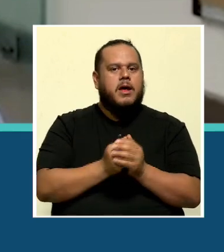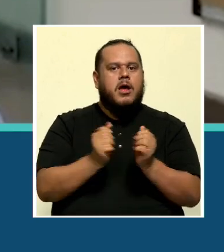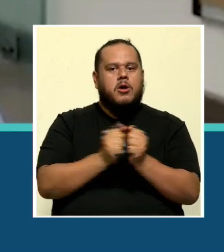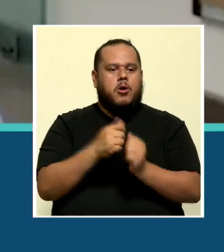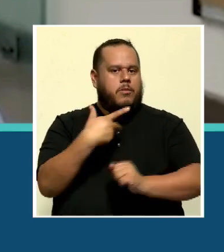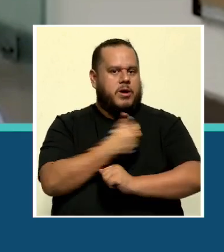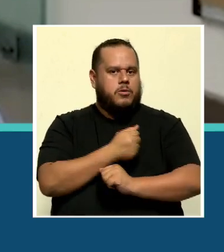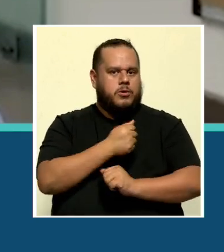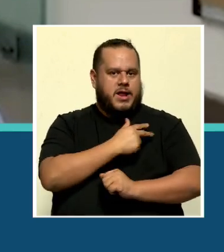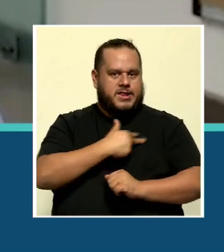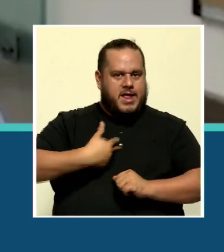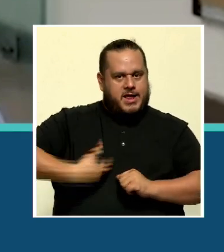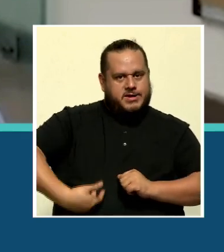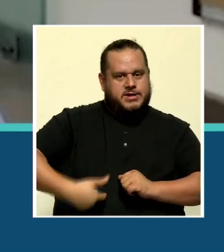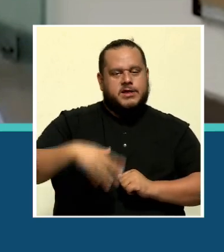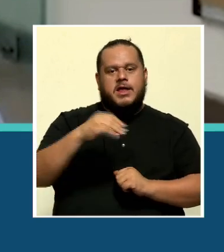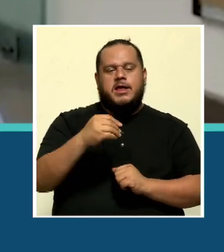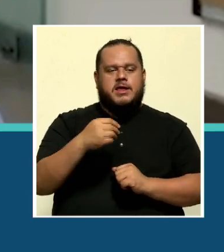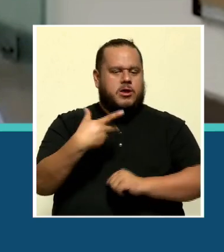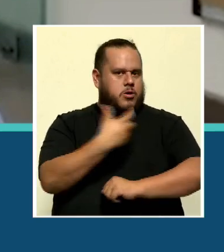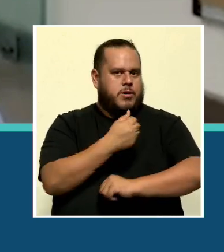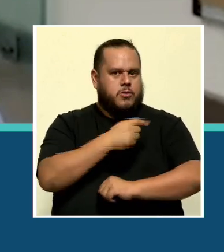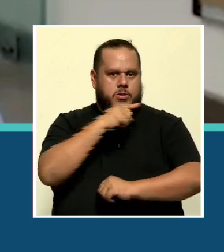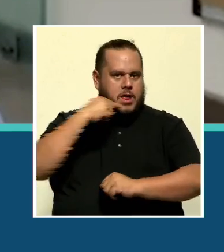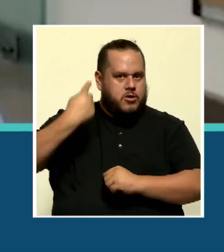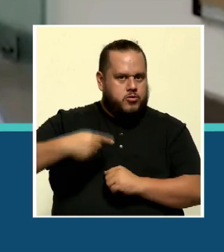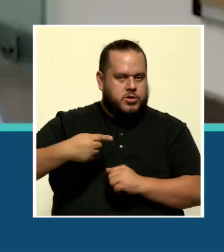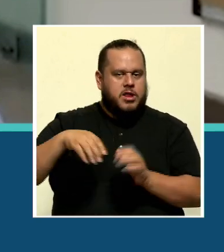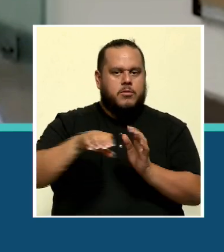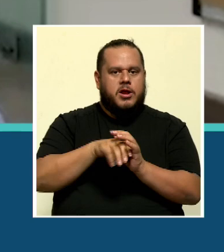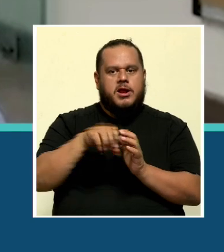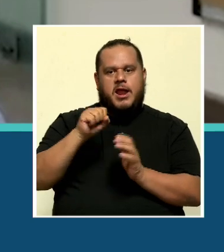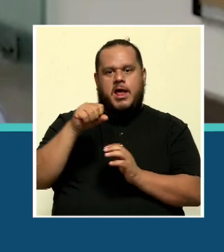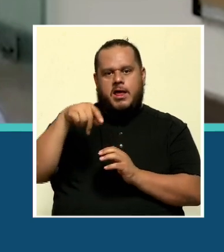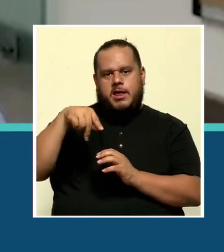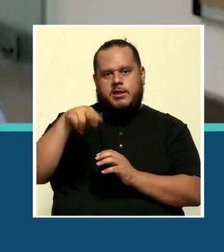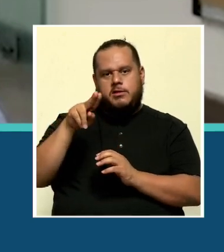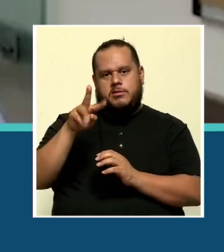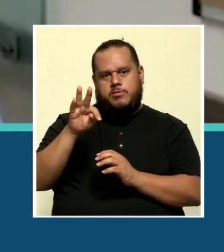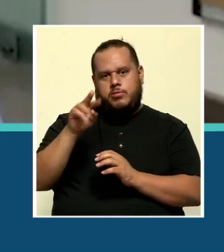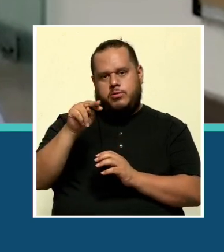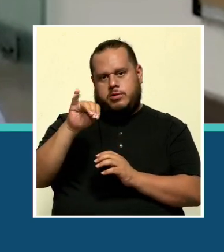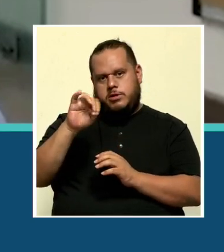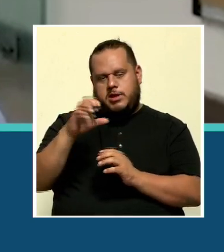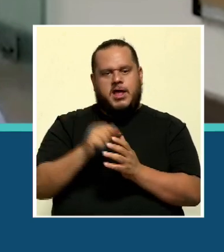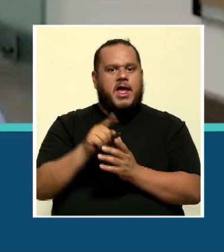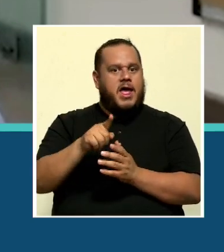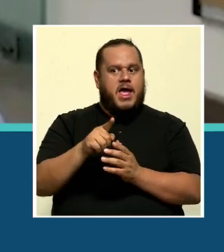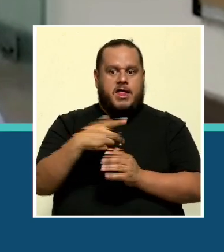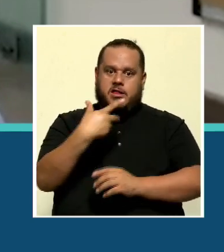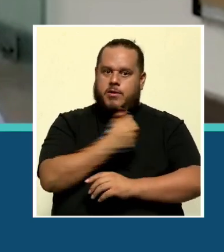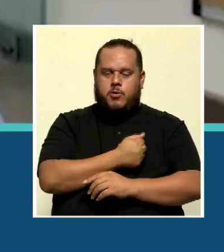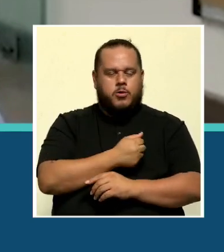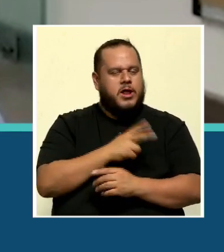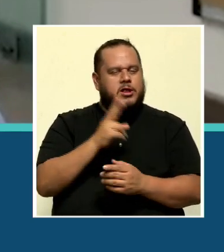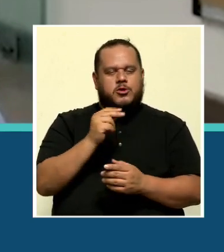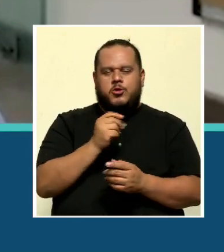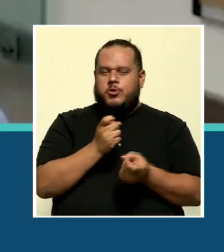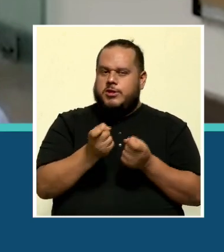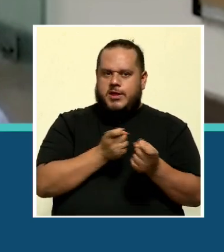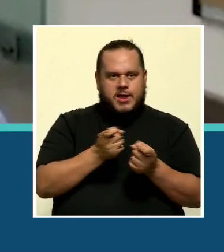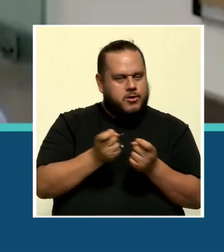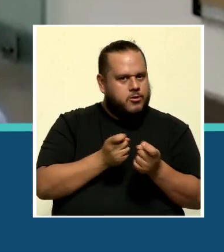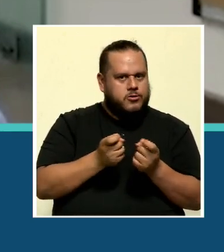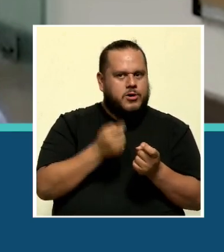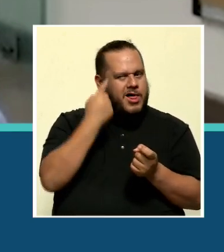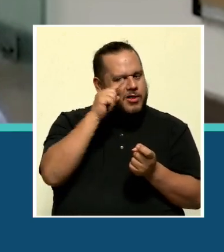chinas y con vacunas rusas, como en este caso el Sputnik. Estas vacunas no habían pasado por ensayos clínicos controlados como sí